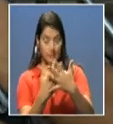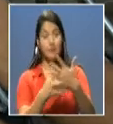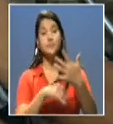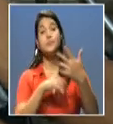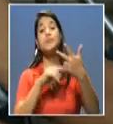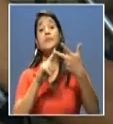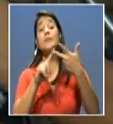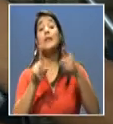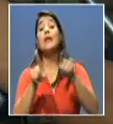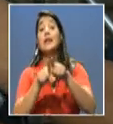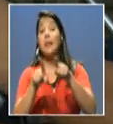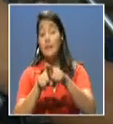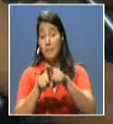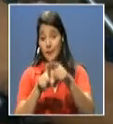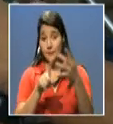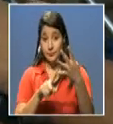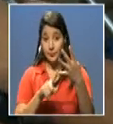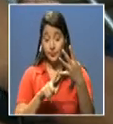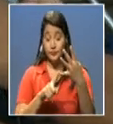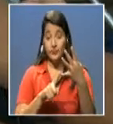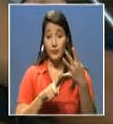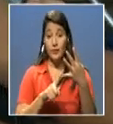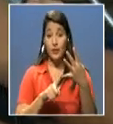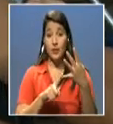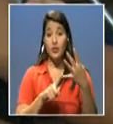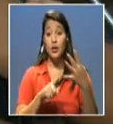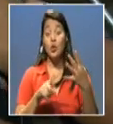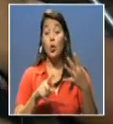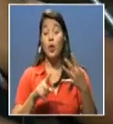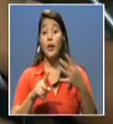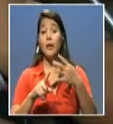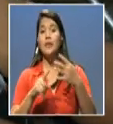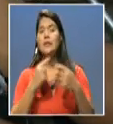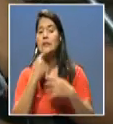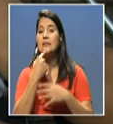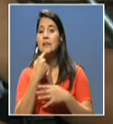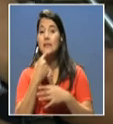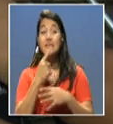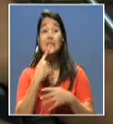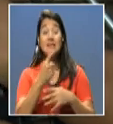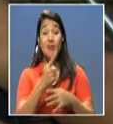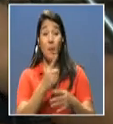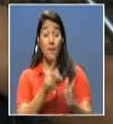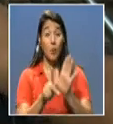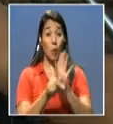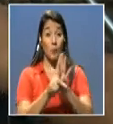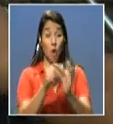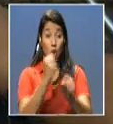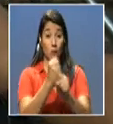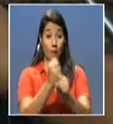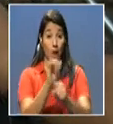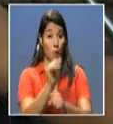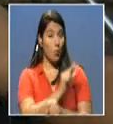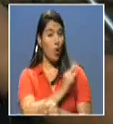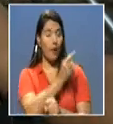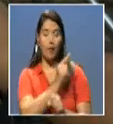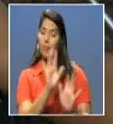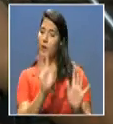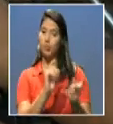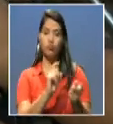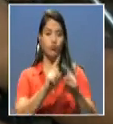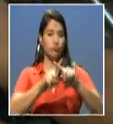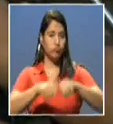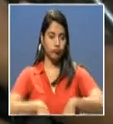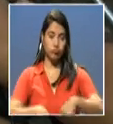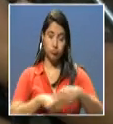la suspensión decretada por el propio tribunal en el ejercicio del cargo, que sería una suspensión diferente a la suspensión que ha